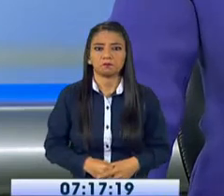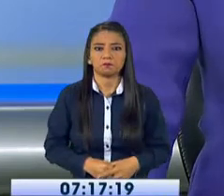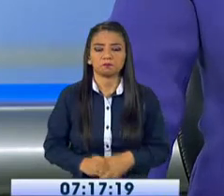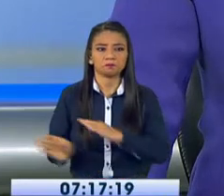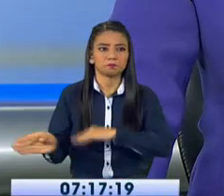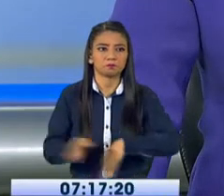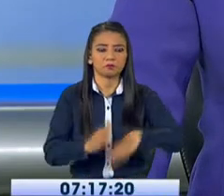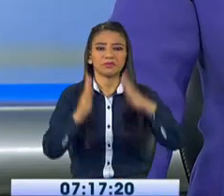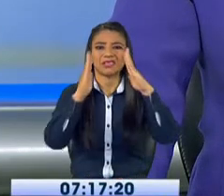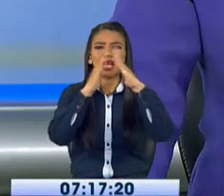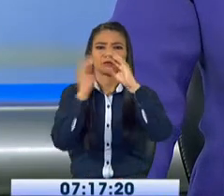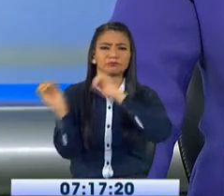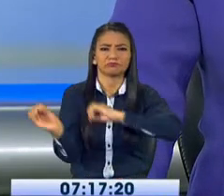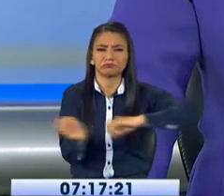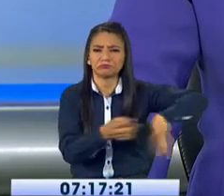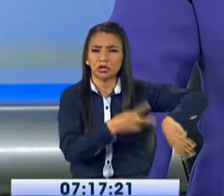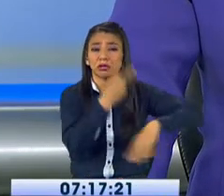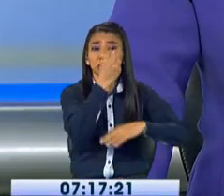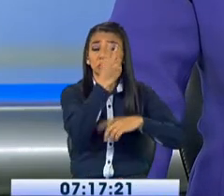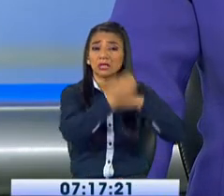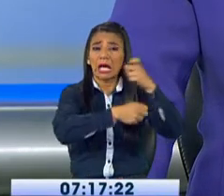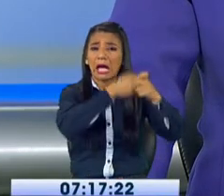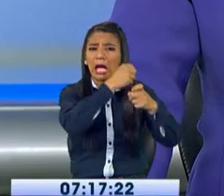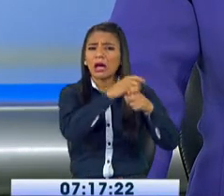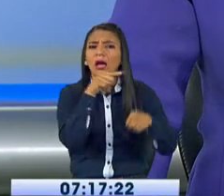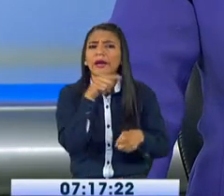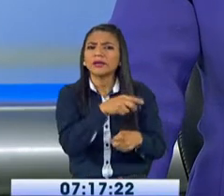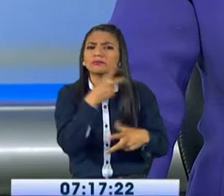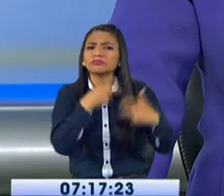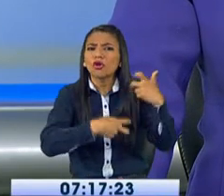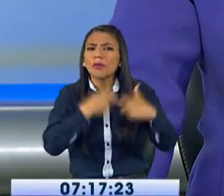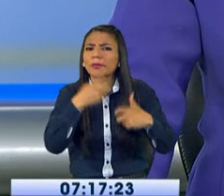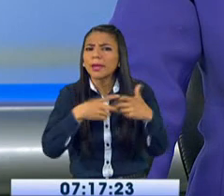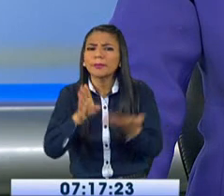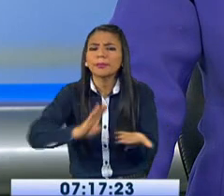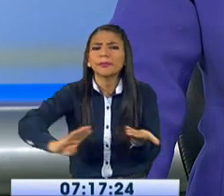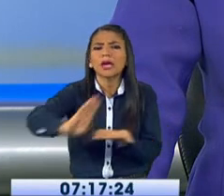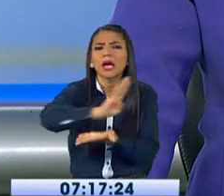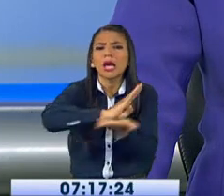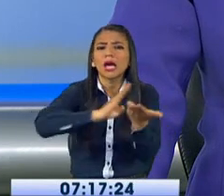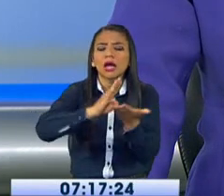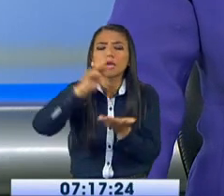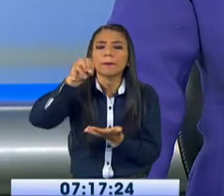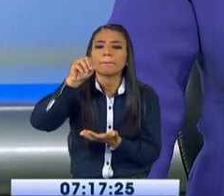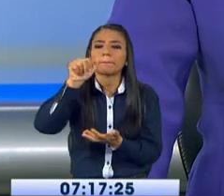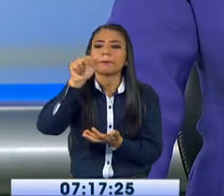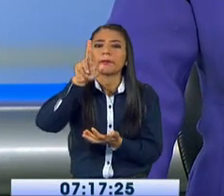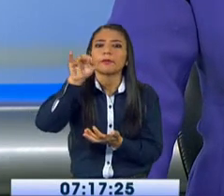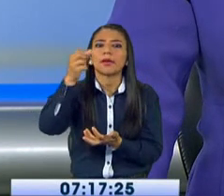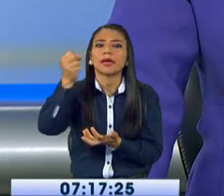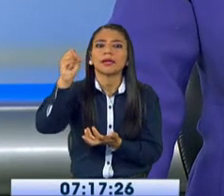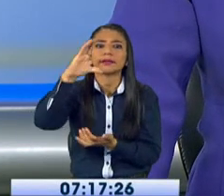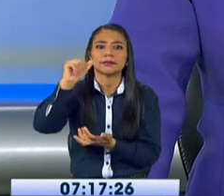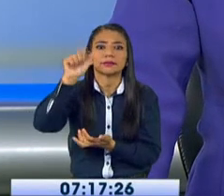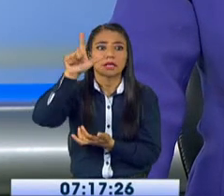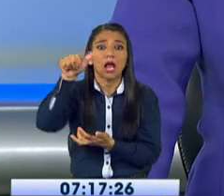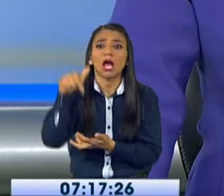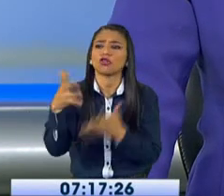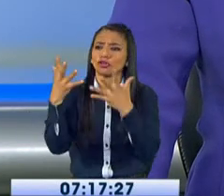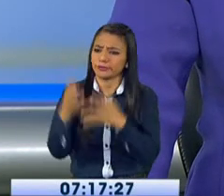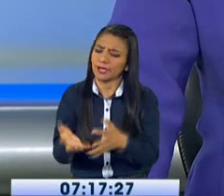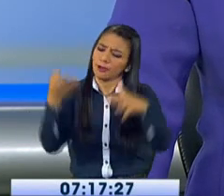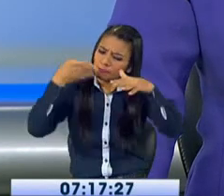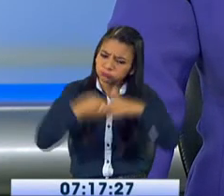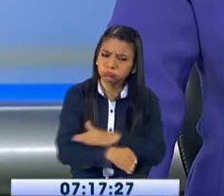y una casa abandonada durante más de 12 años era el problema que atormentaba a los moradores del sector La Mariscal. Ellos decidieron tomarse este espacio